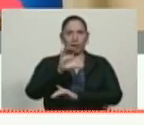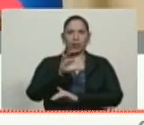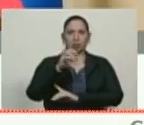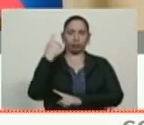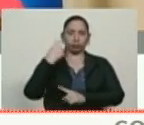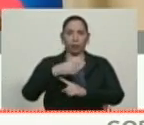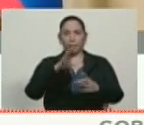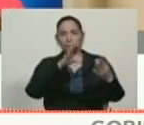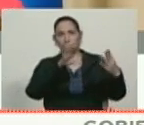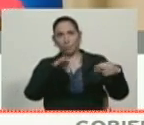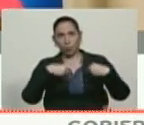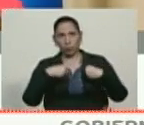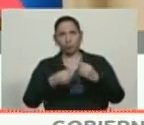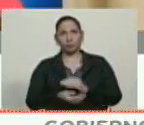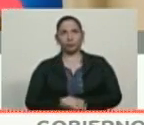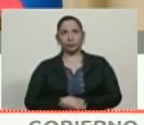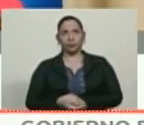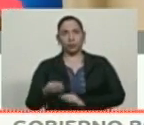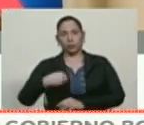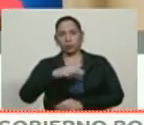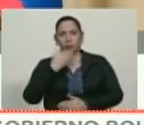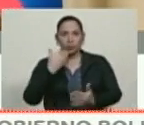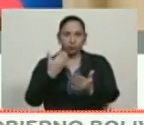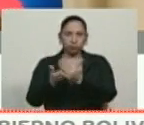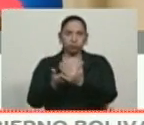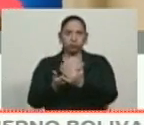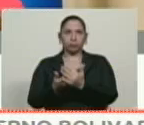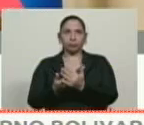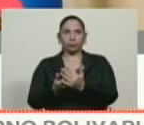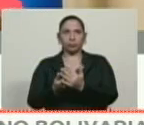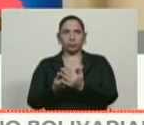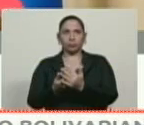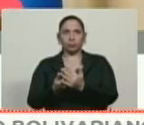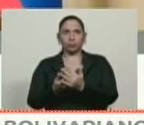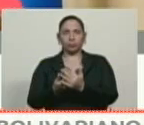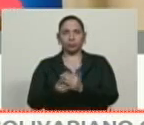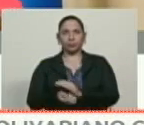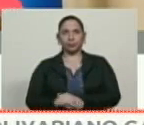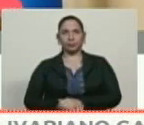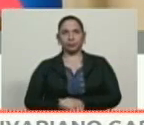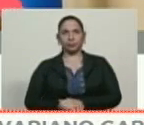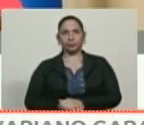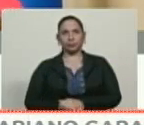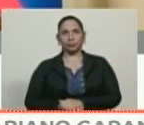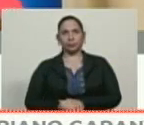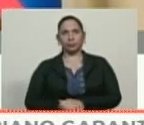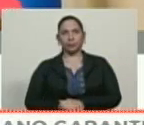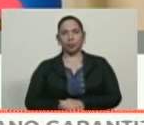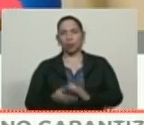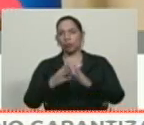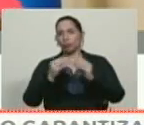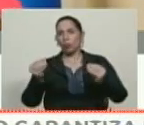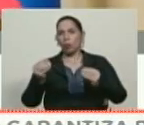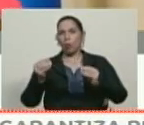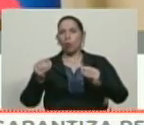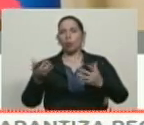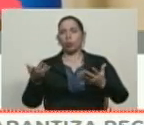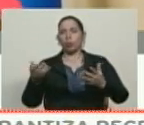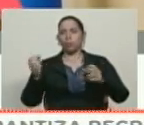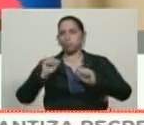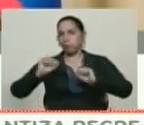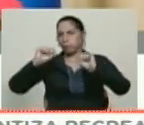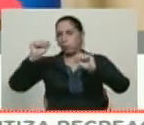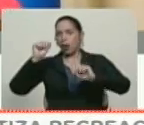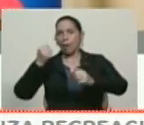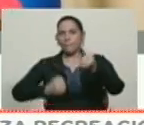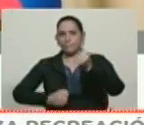corresponden. Así que queremos agradecer profundamente lo que son las manifestaciones de apoyo y